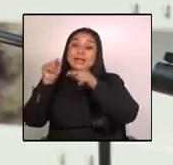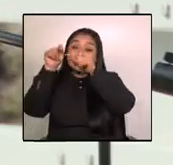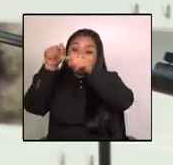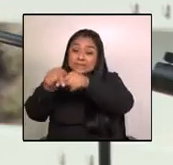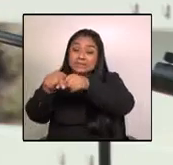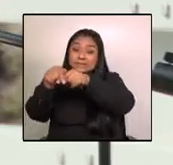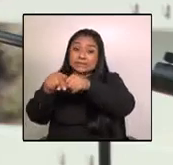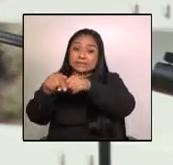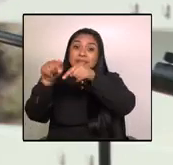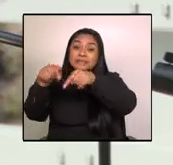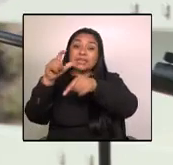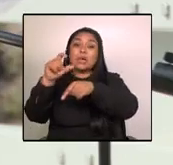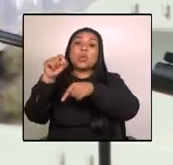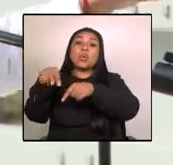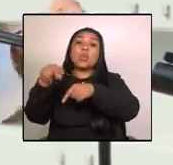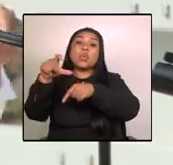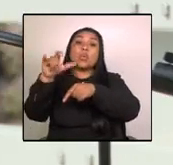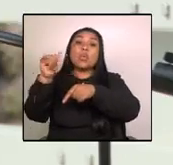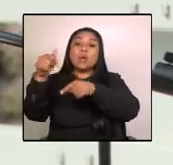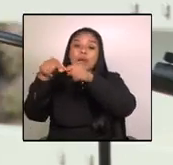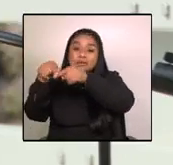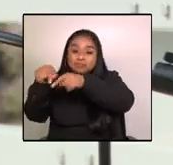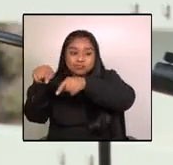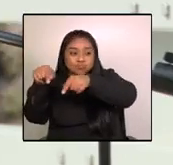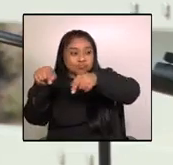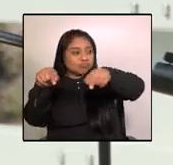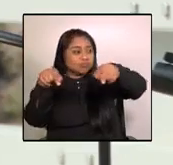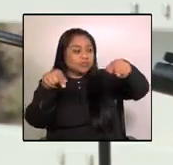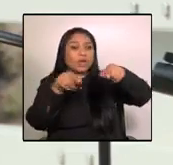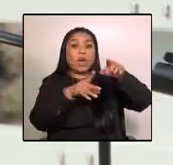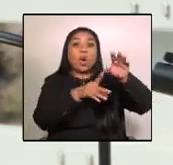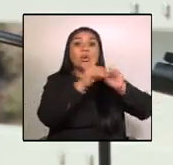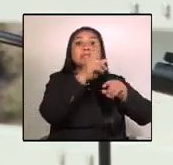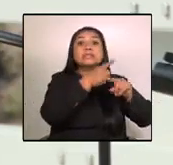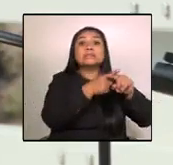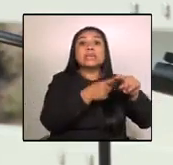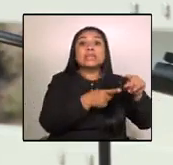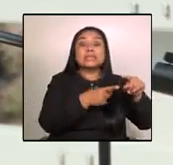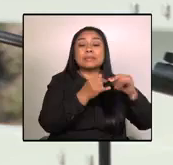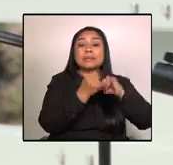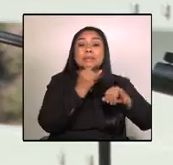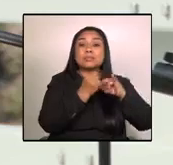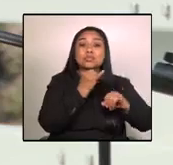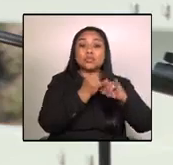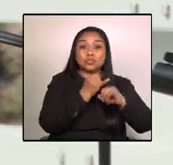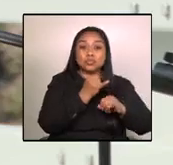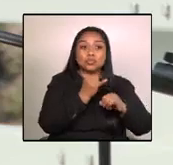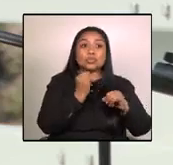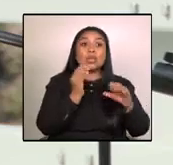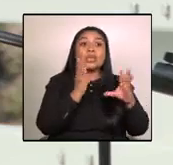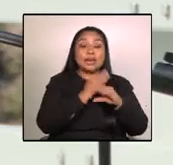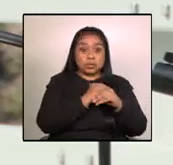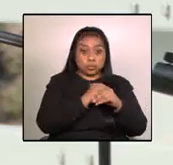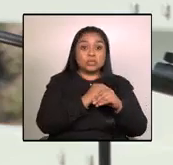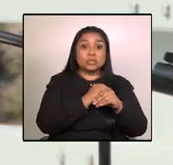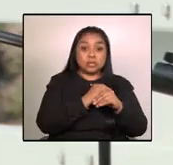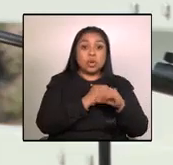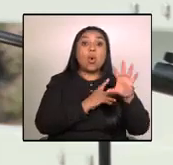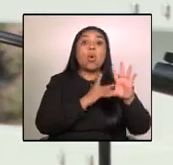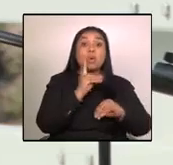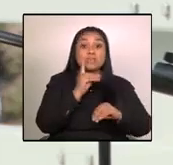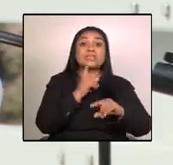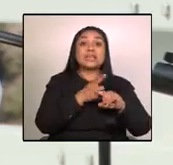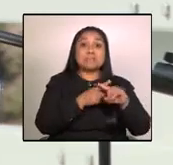punto de Concuá. Y terminamos a las 11:30, señor presidente, 11:30 de la noche. Recorrimos